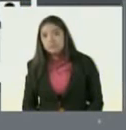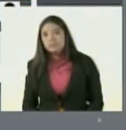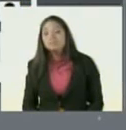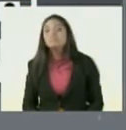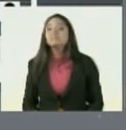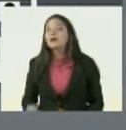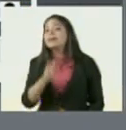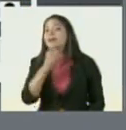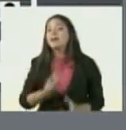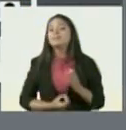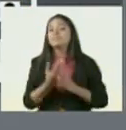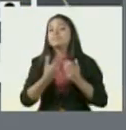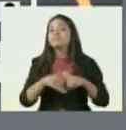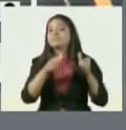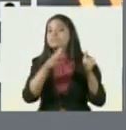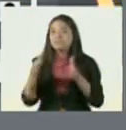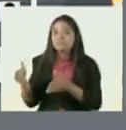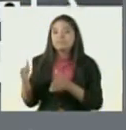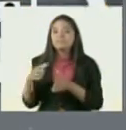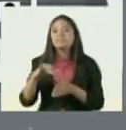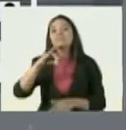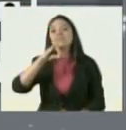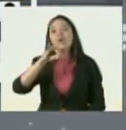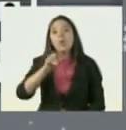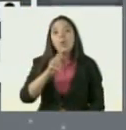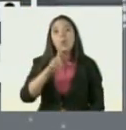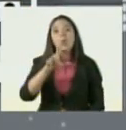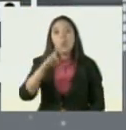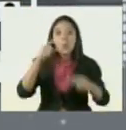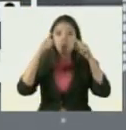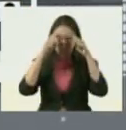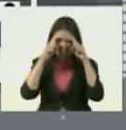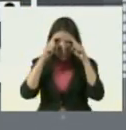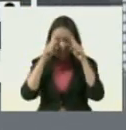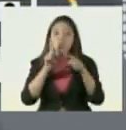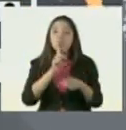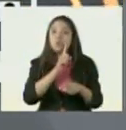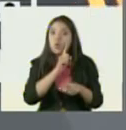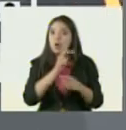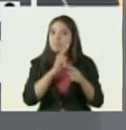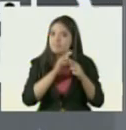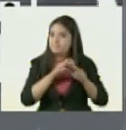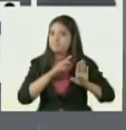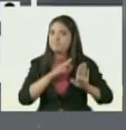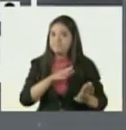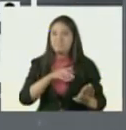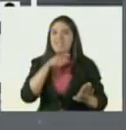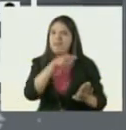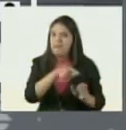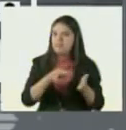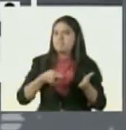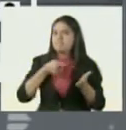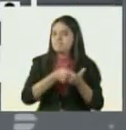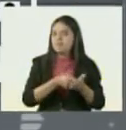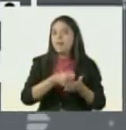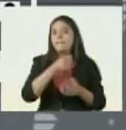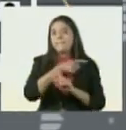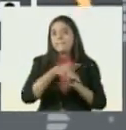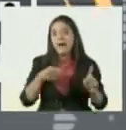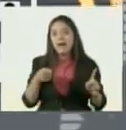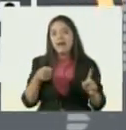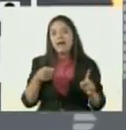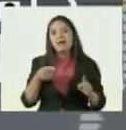Los armó Julio Borges, con nombre y apellido. ¿Pagará ante la historia, ante